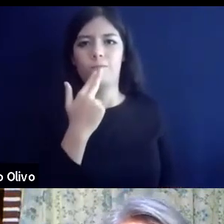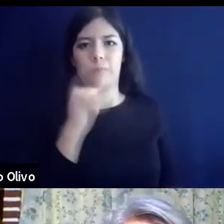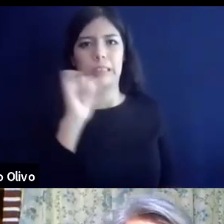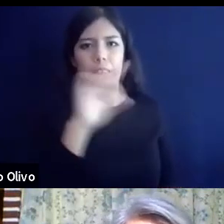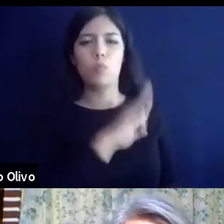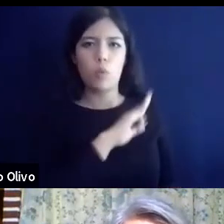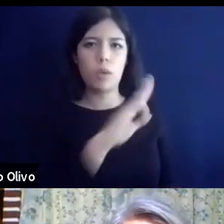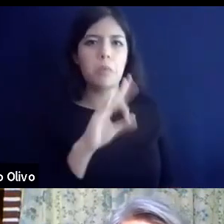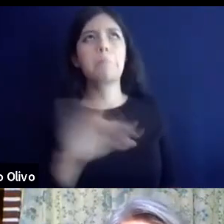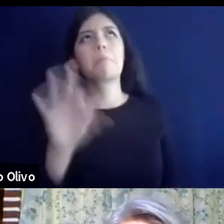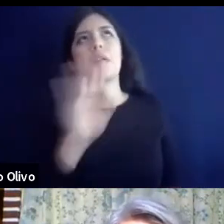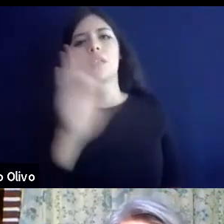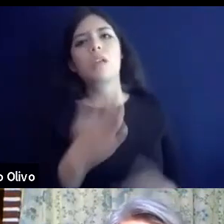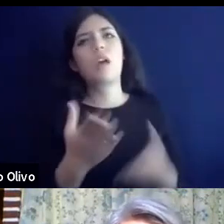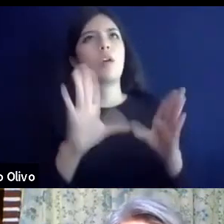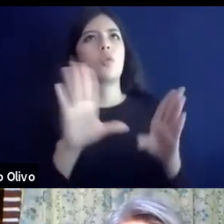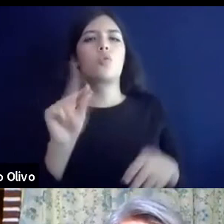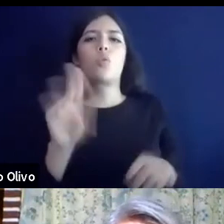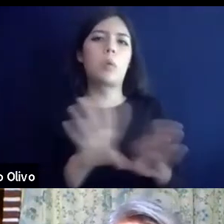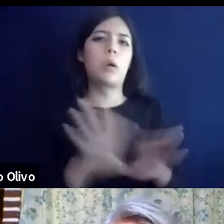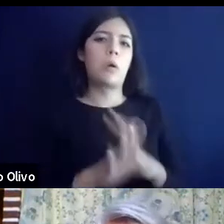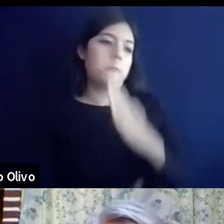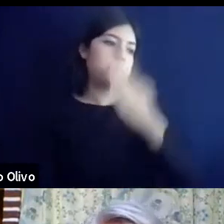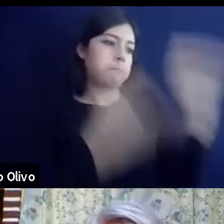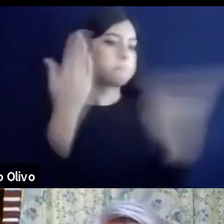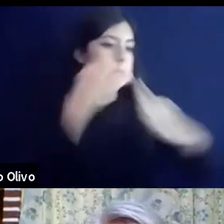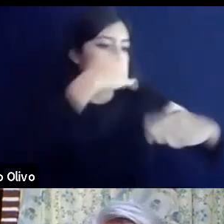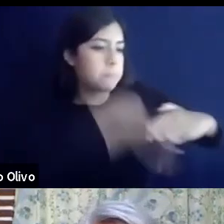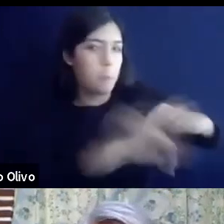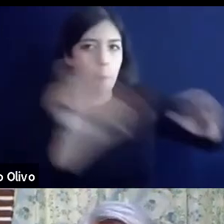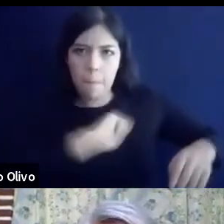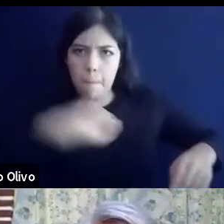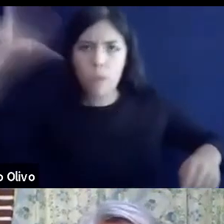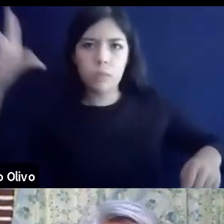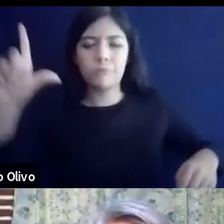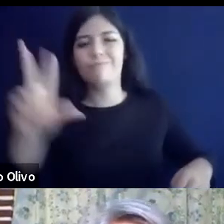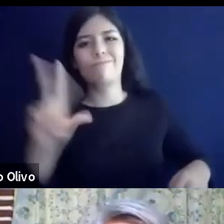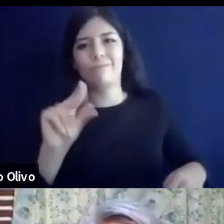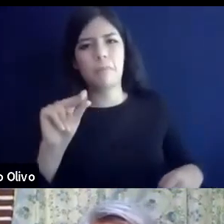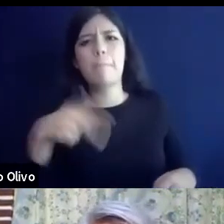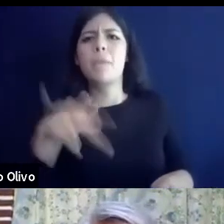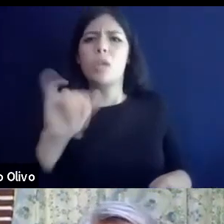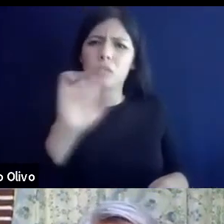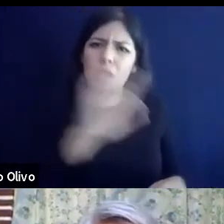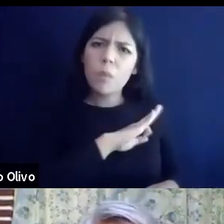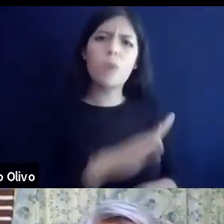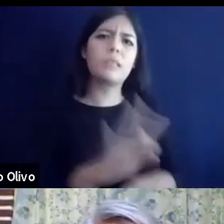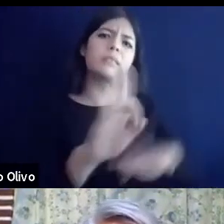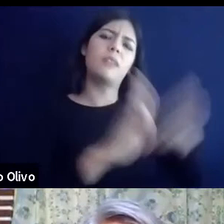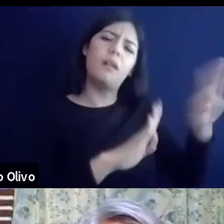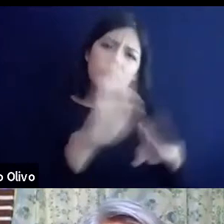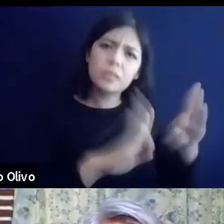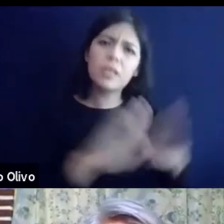hacer una carrera universitaria. Sí tenemos que ser muy, muy cuidadosos con este tema. Y